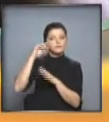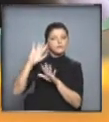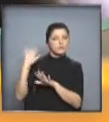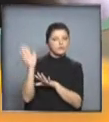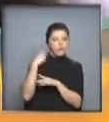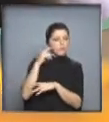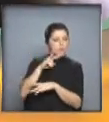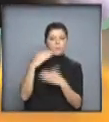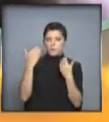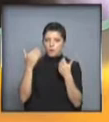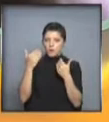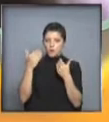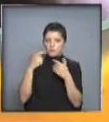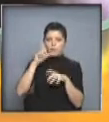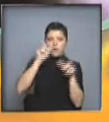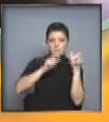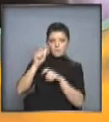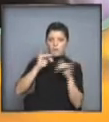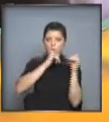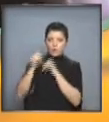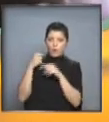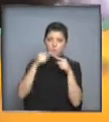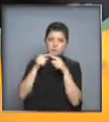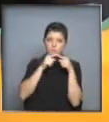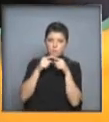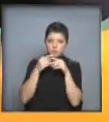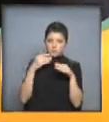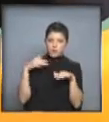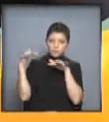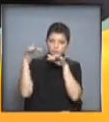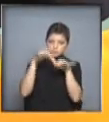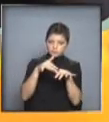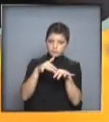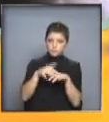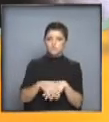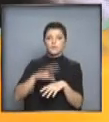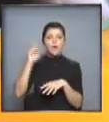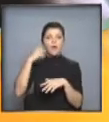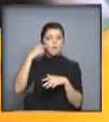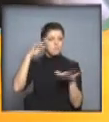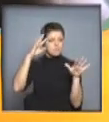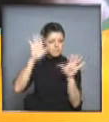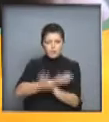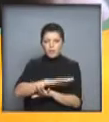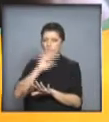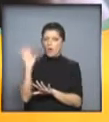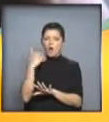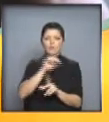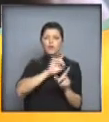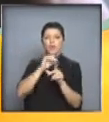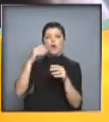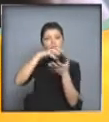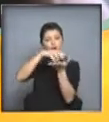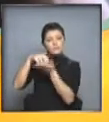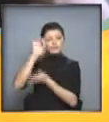el barrio, en los clubes. O sea, no es que se perdió totalmente, sino que no se vea la política solo en las organizaciones,